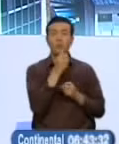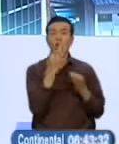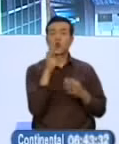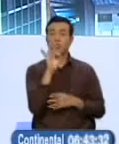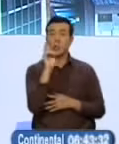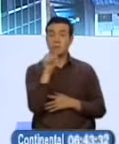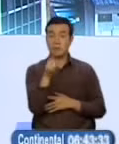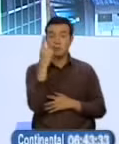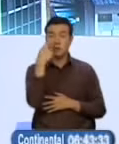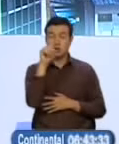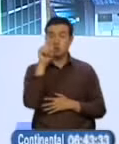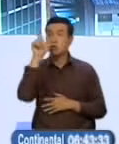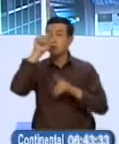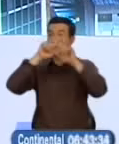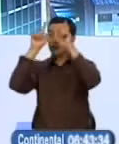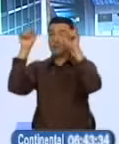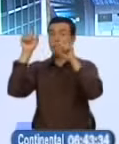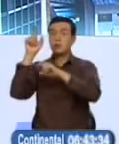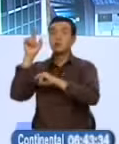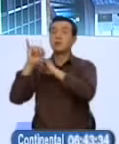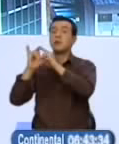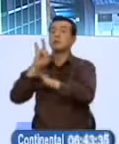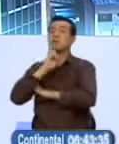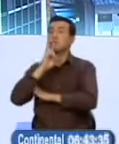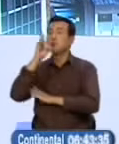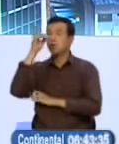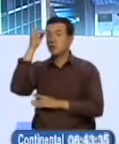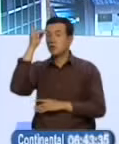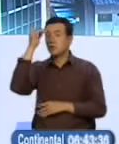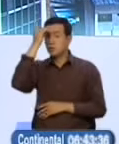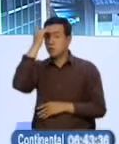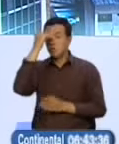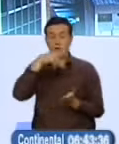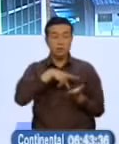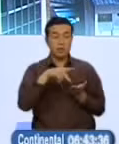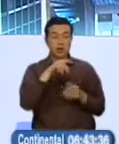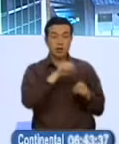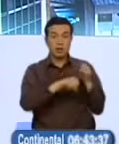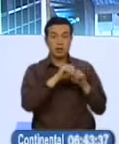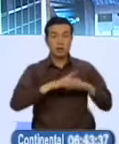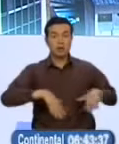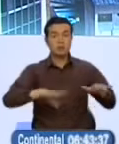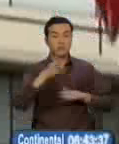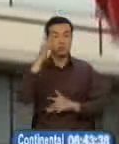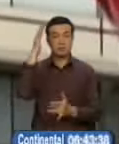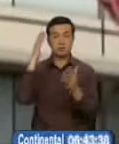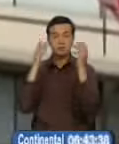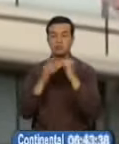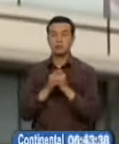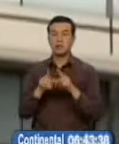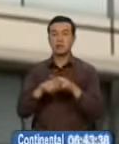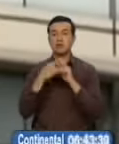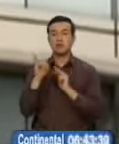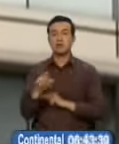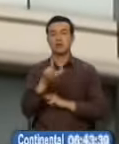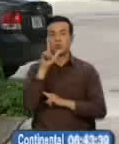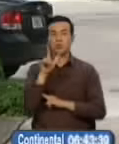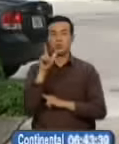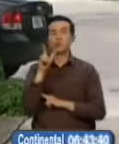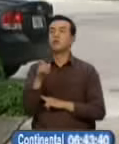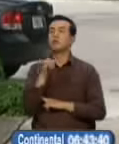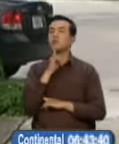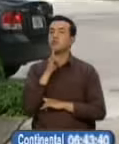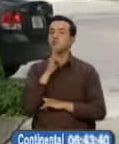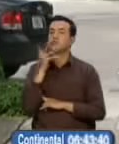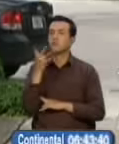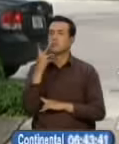9 mil millones que la multinacional les adeuda por la contaminación en la Amazonía. A inicios de junio, la Corte Suprema de Estados